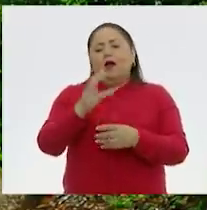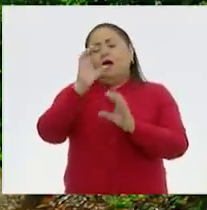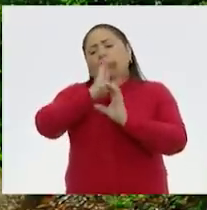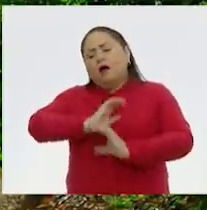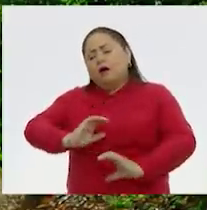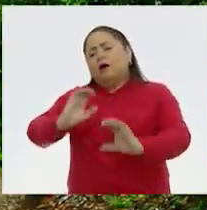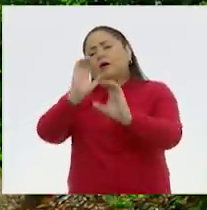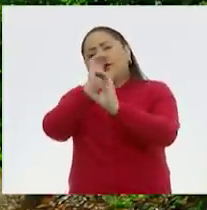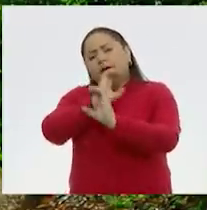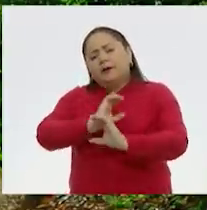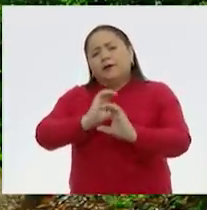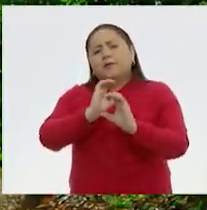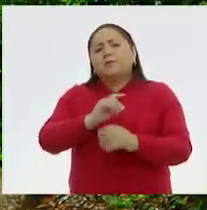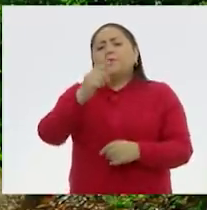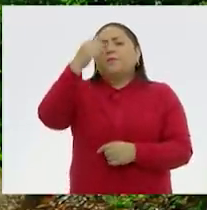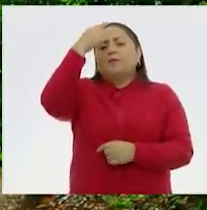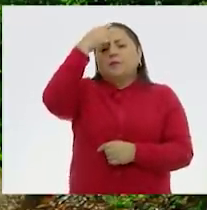cantar.